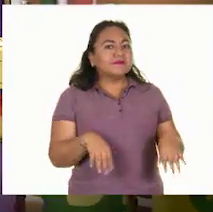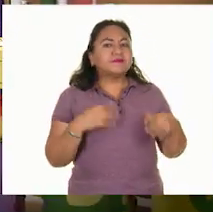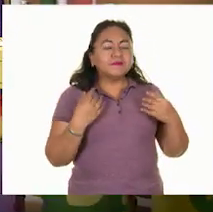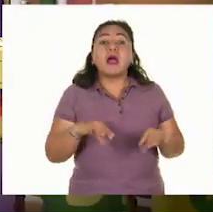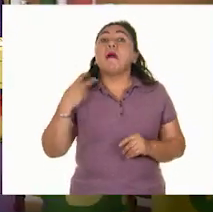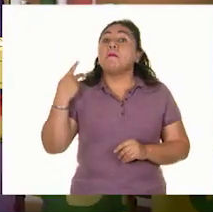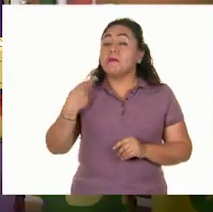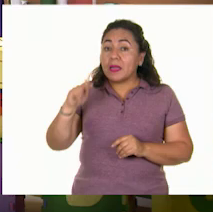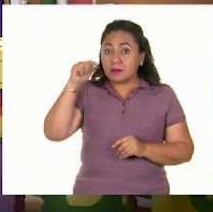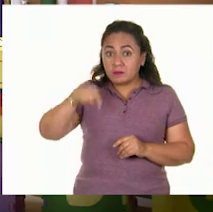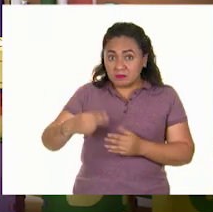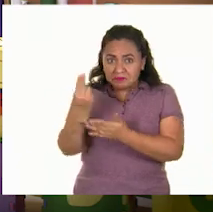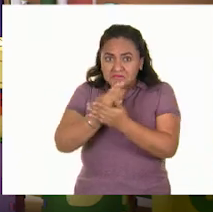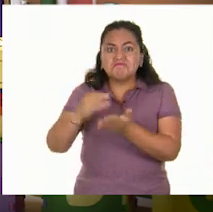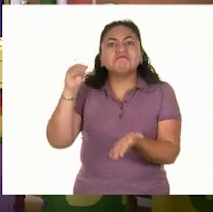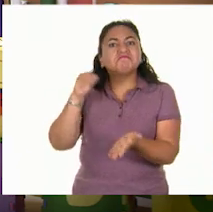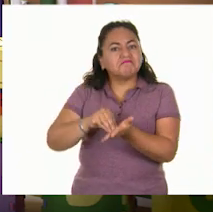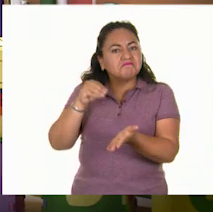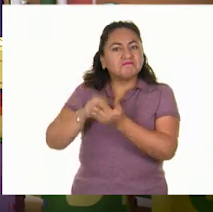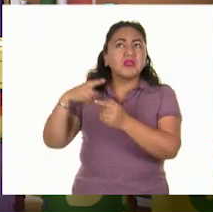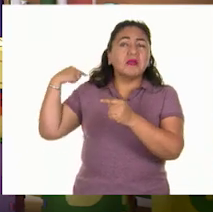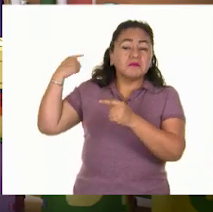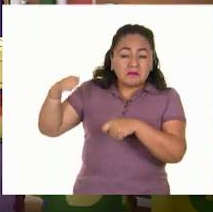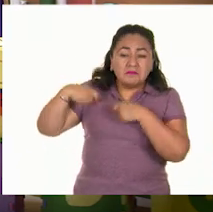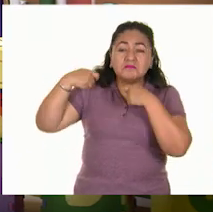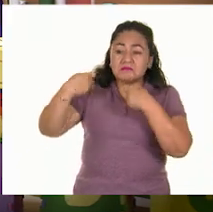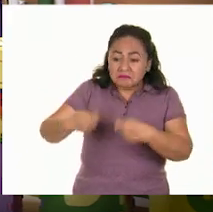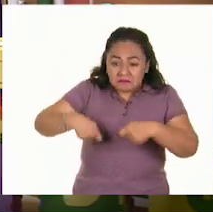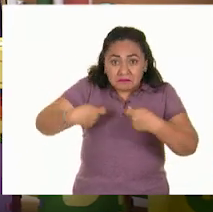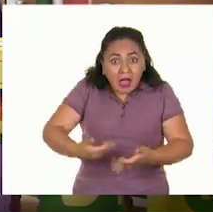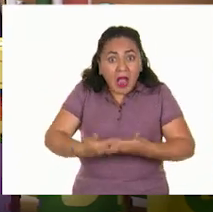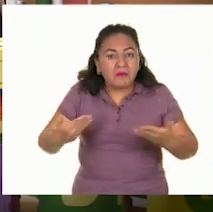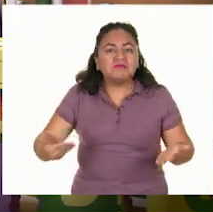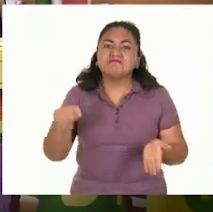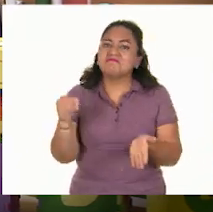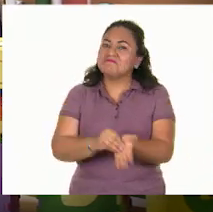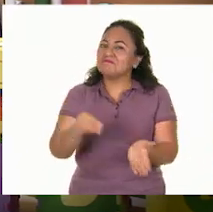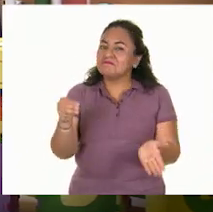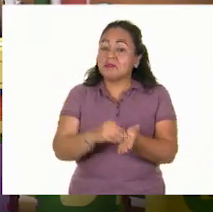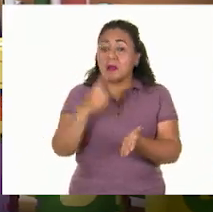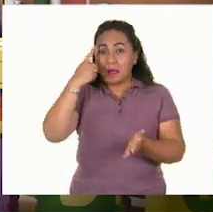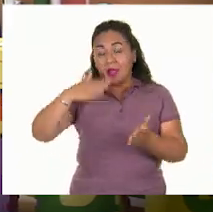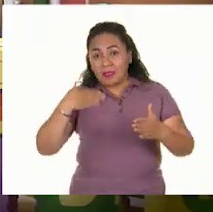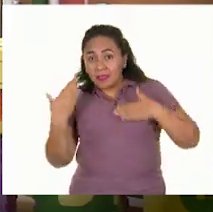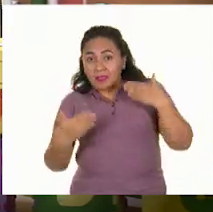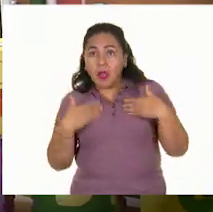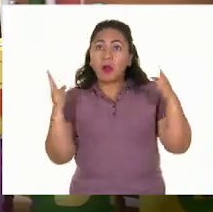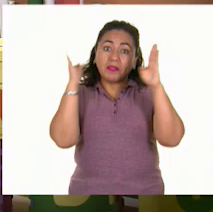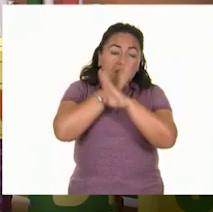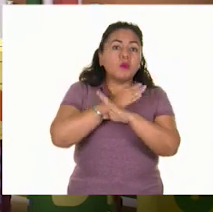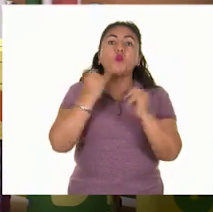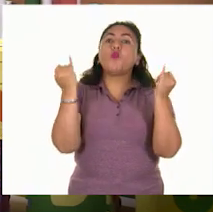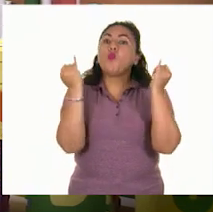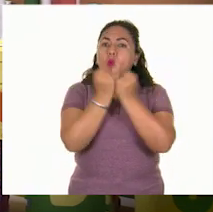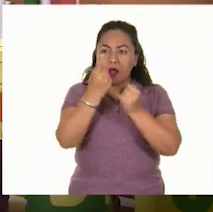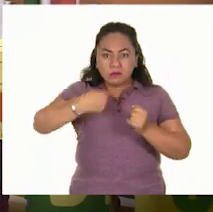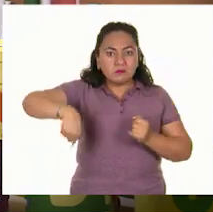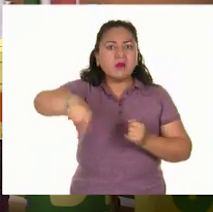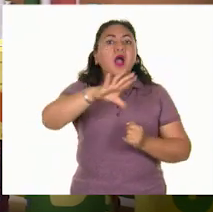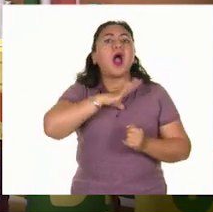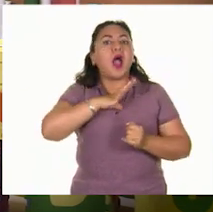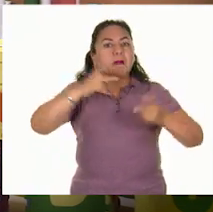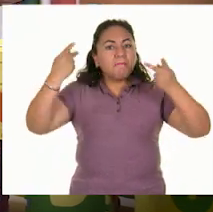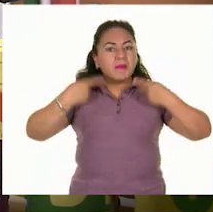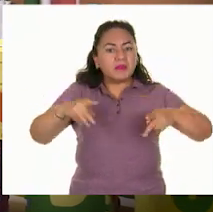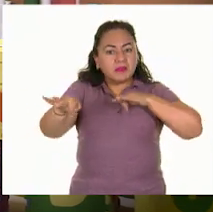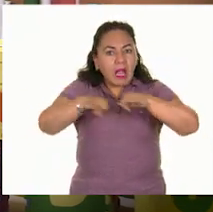sin embargo, el dibujo se sigue practicando hoy mismo en día, y no solamente como diversión y para entretenernos, ¿no? Las personas